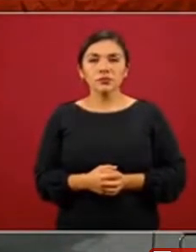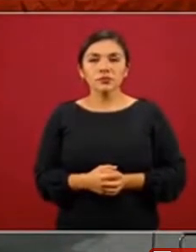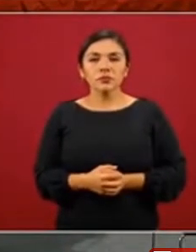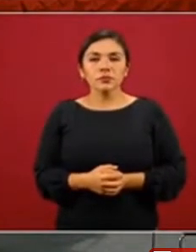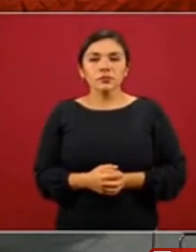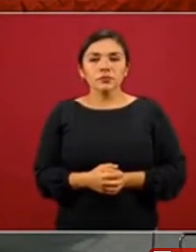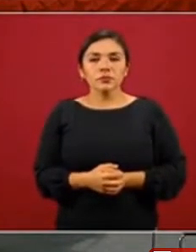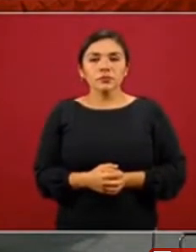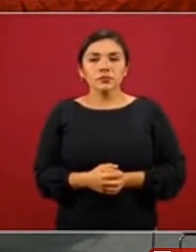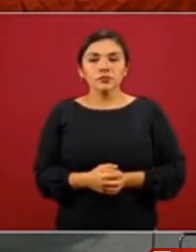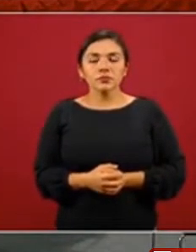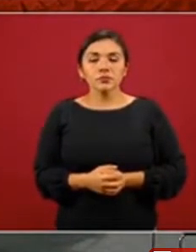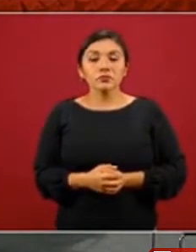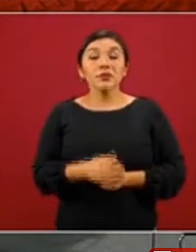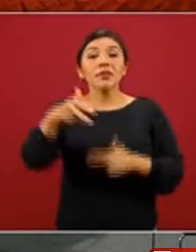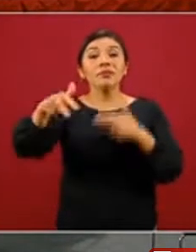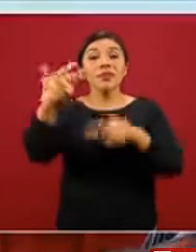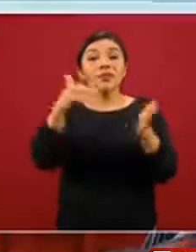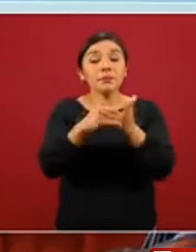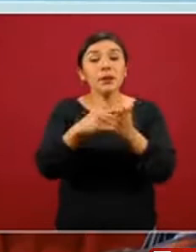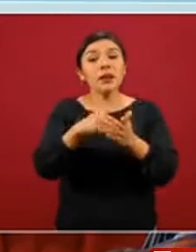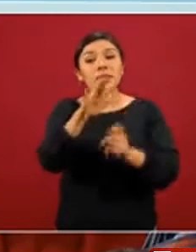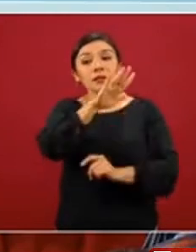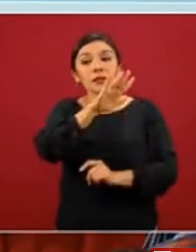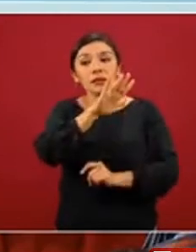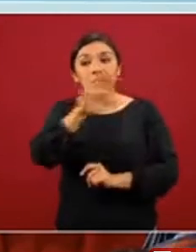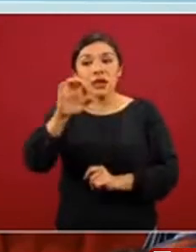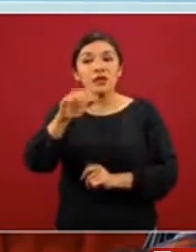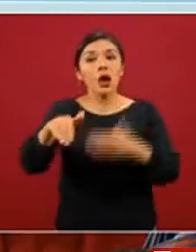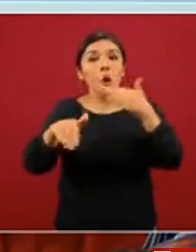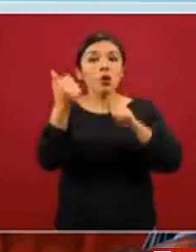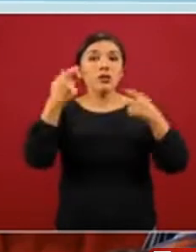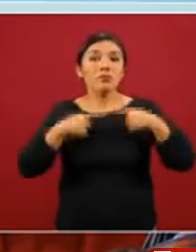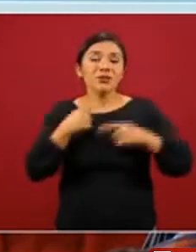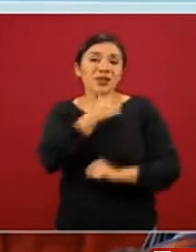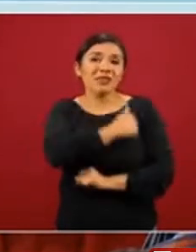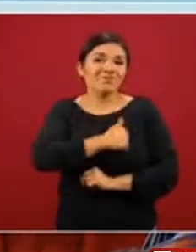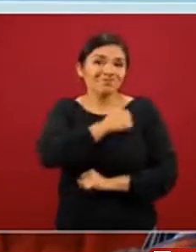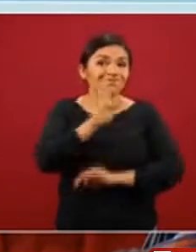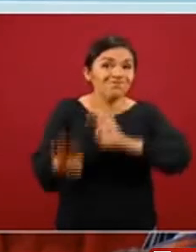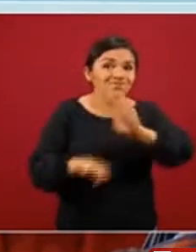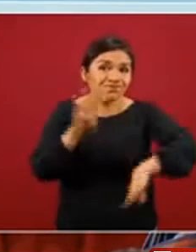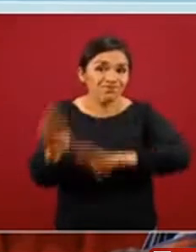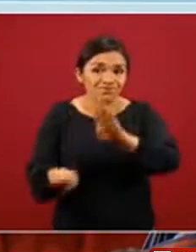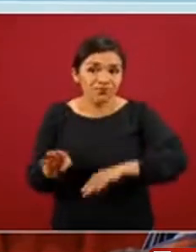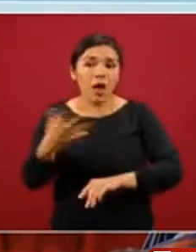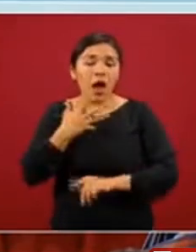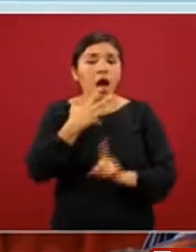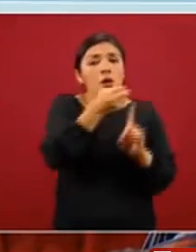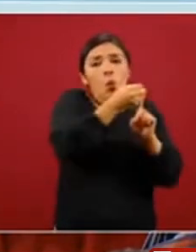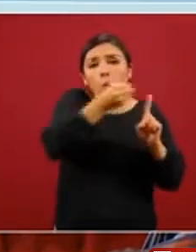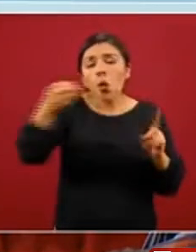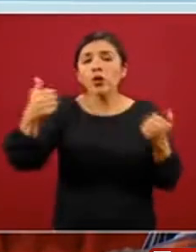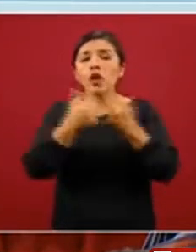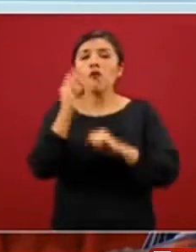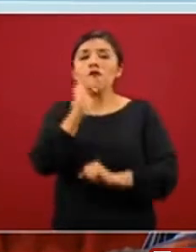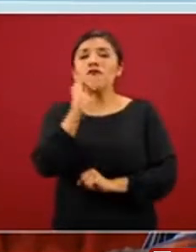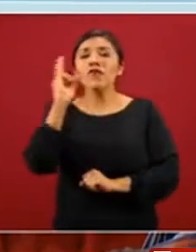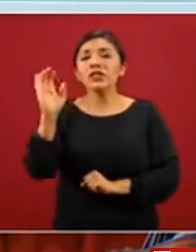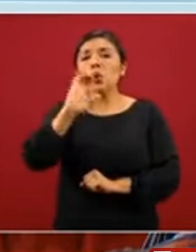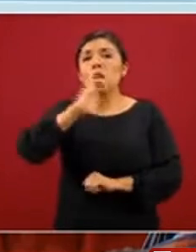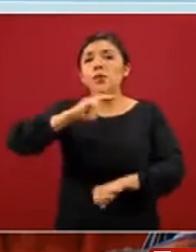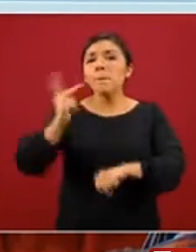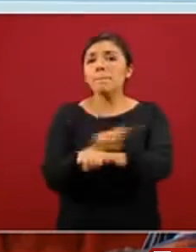Son las 13.511 lamentables defunciones que hasta el momento han ocurrido, están ordenadas por fecha en la cual